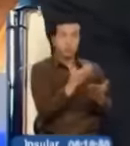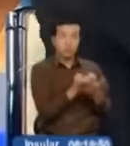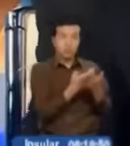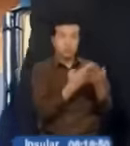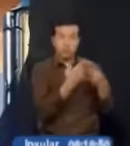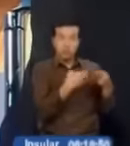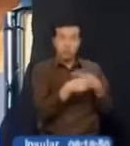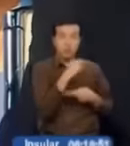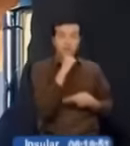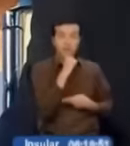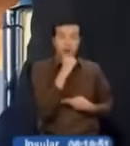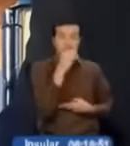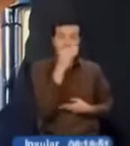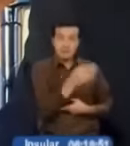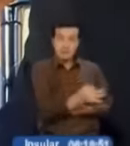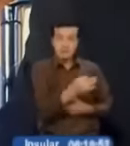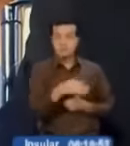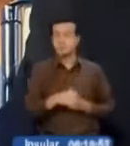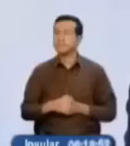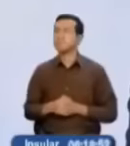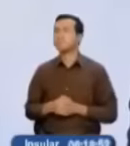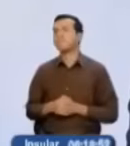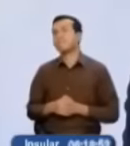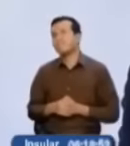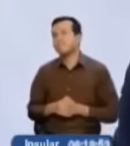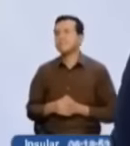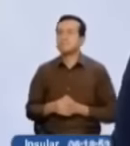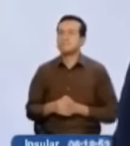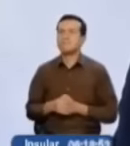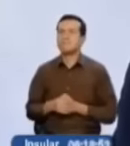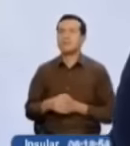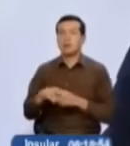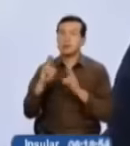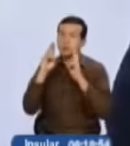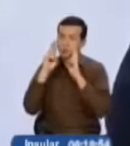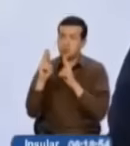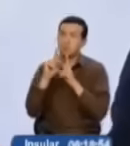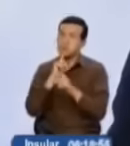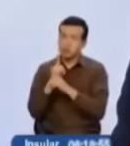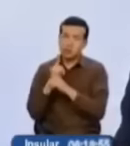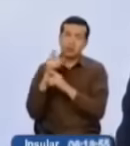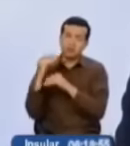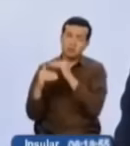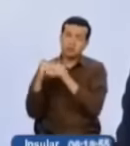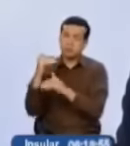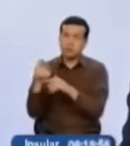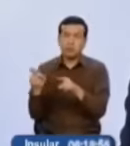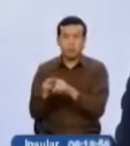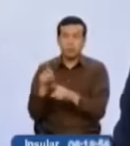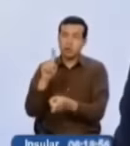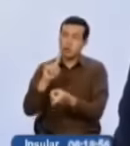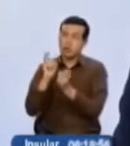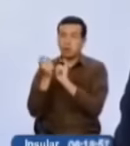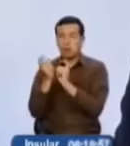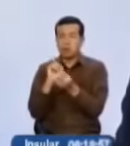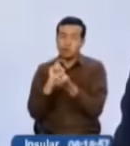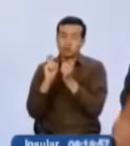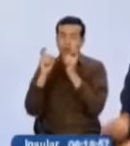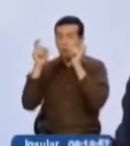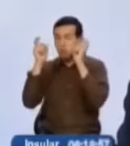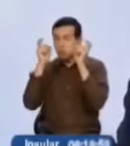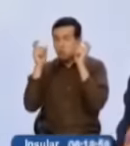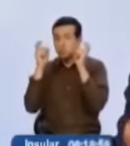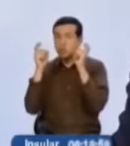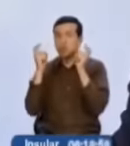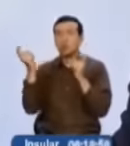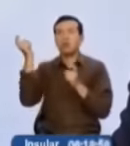que todavía no está formalizado. O sea, yo digo, ha habido momentos en que se lo ha reconocido, ha habido avances, pero asimismo en modificaciones de la regulación se